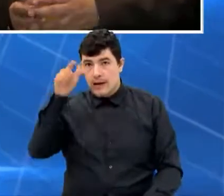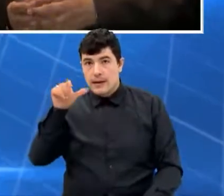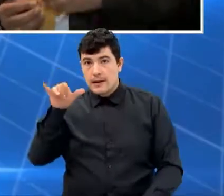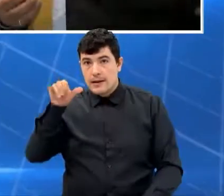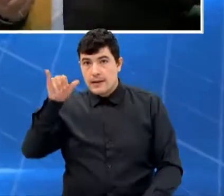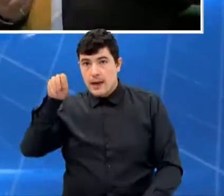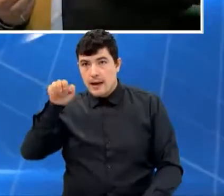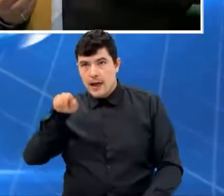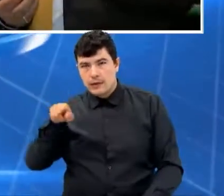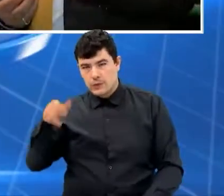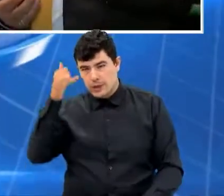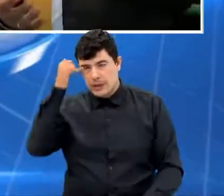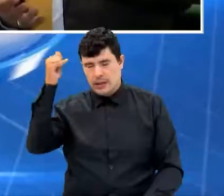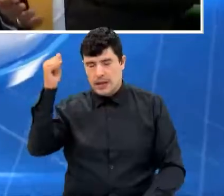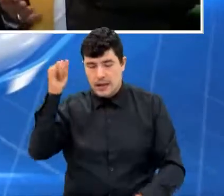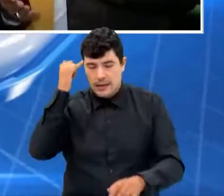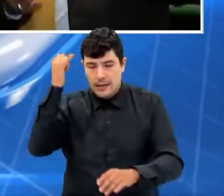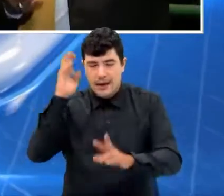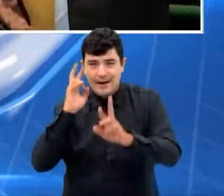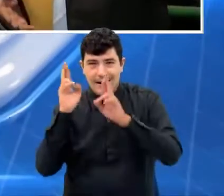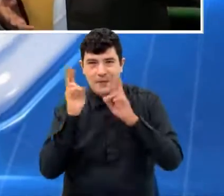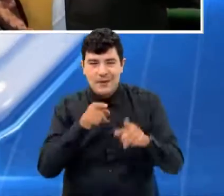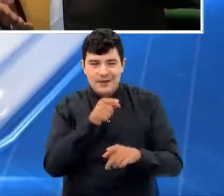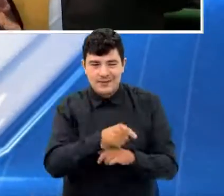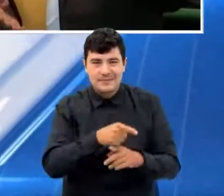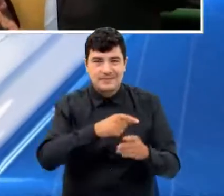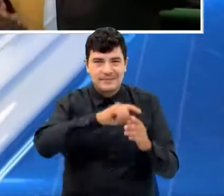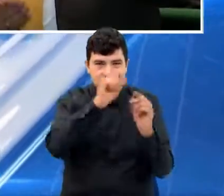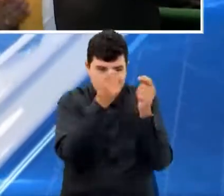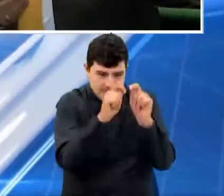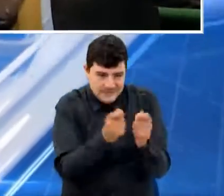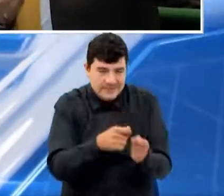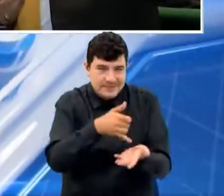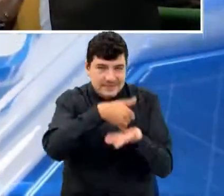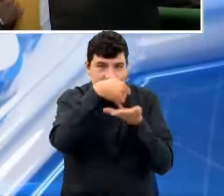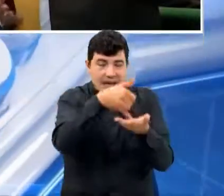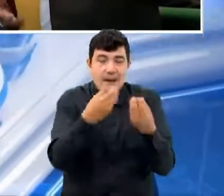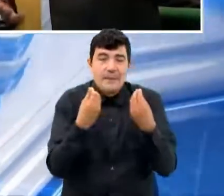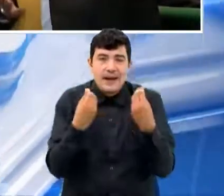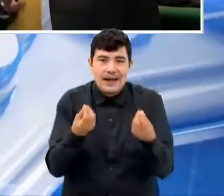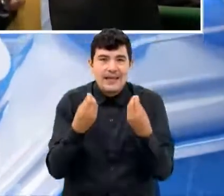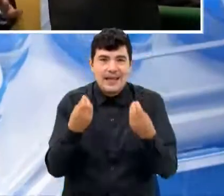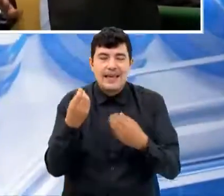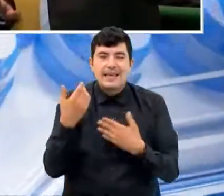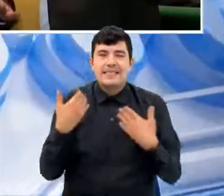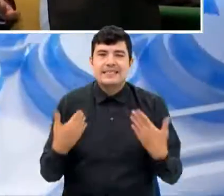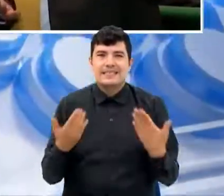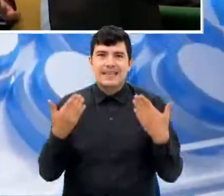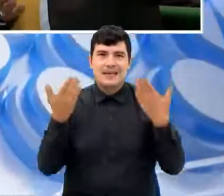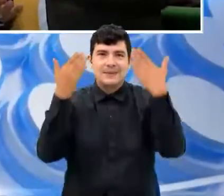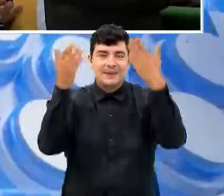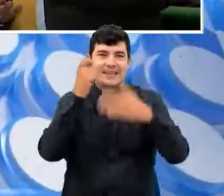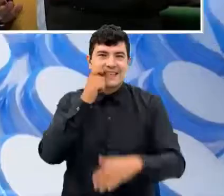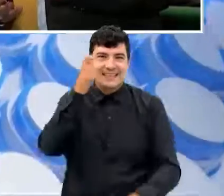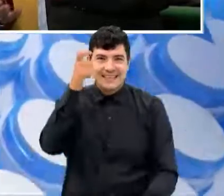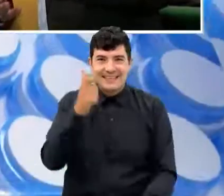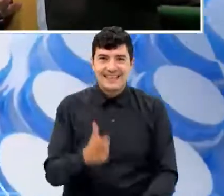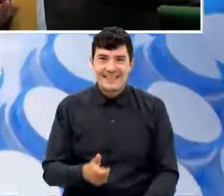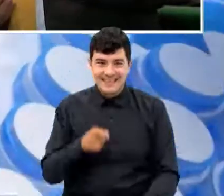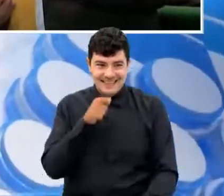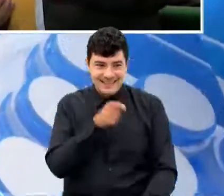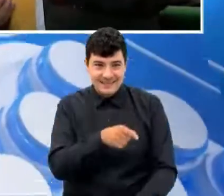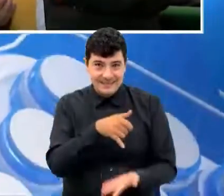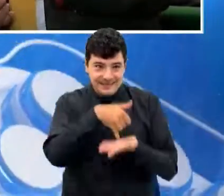la que enalteció precisamente y creó la estatuilla para servirle al ser humano. ¿Por qué una estatuilla